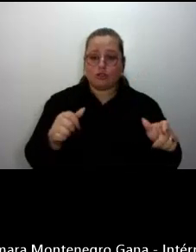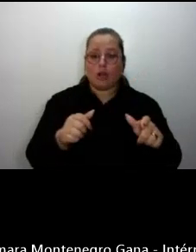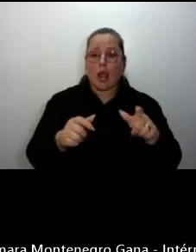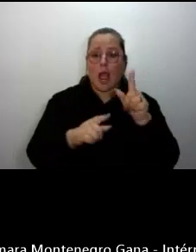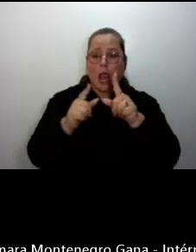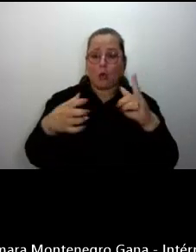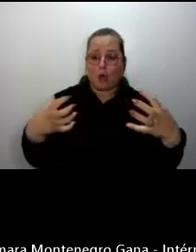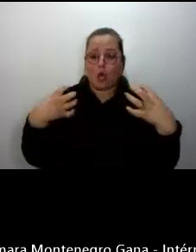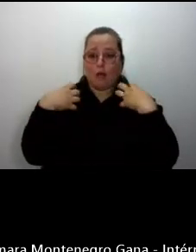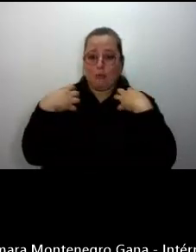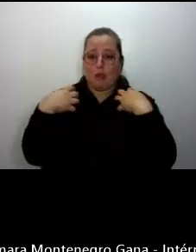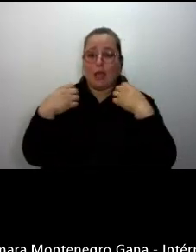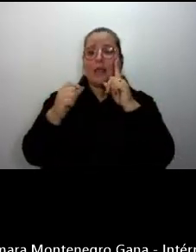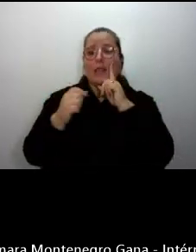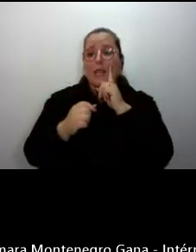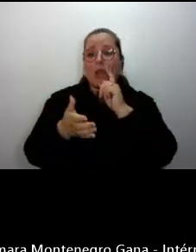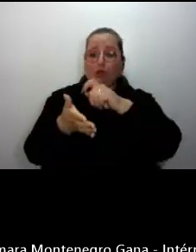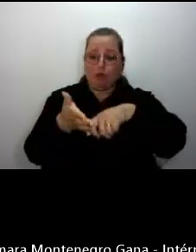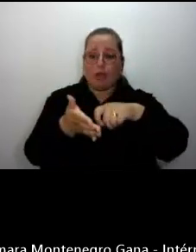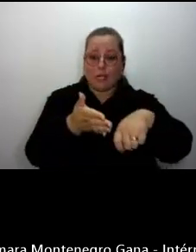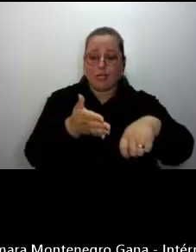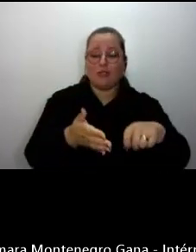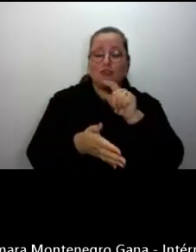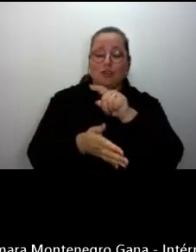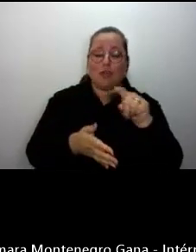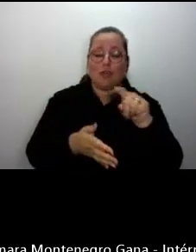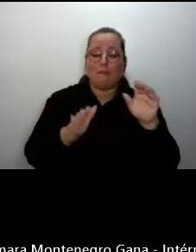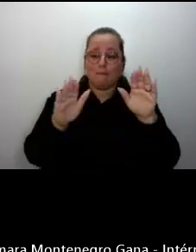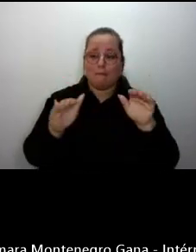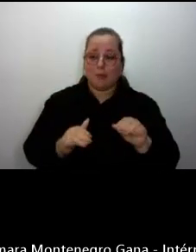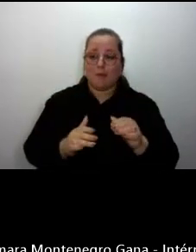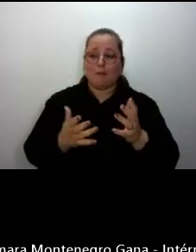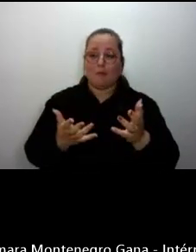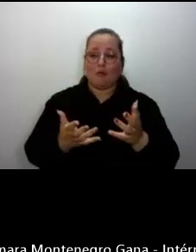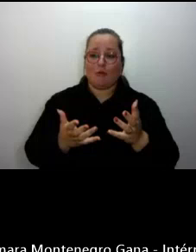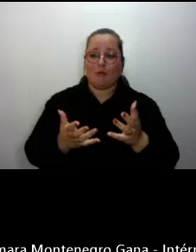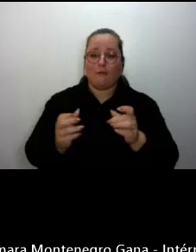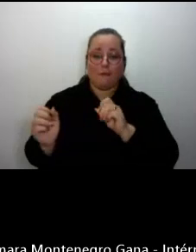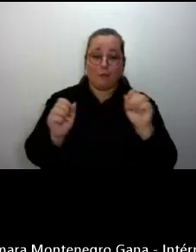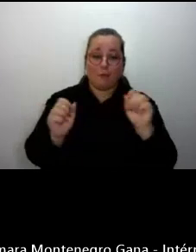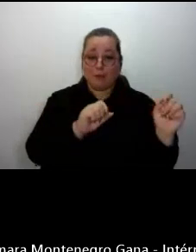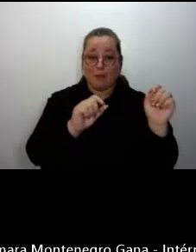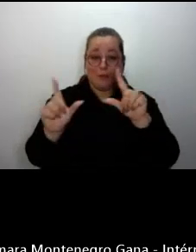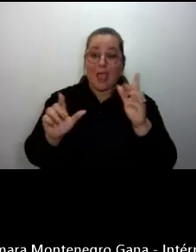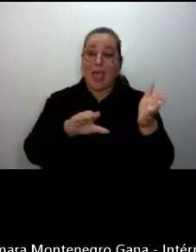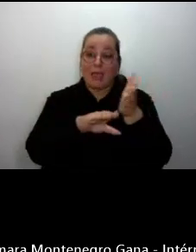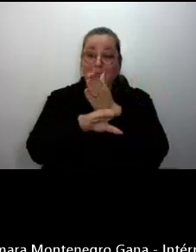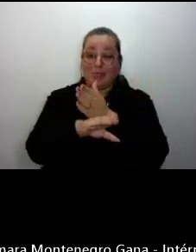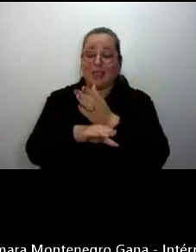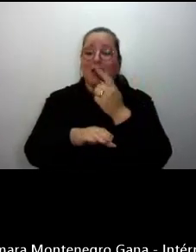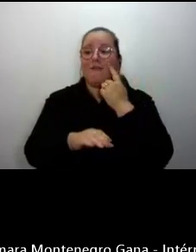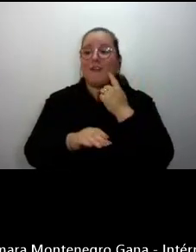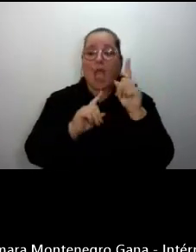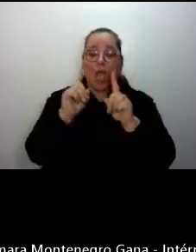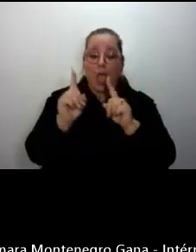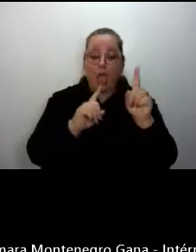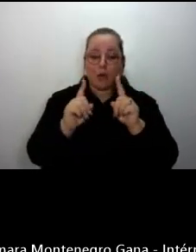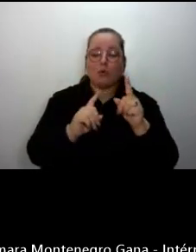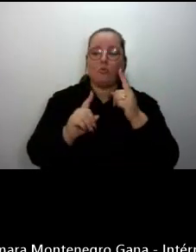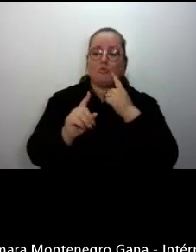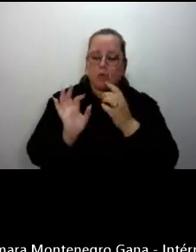ido realizando estas contrataciones y tal como vieron en la diapositiva anterior, ¿cierto? Hay algunos de estos que se